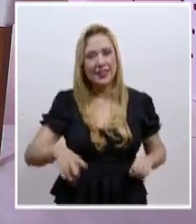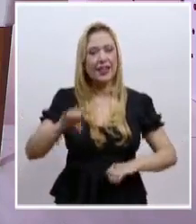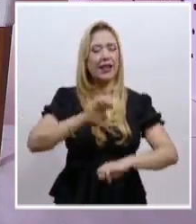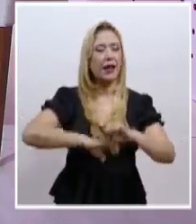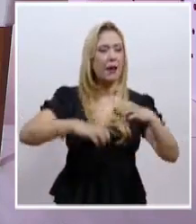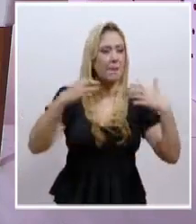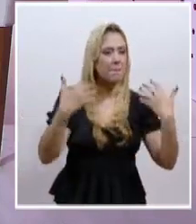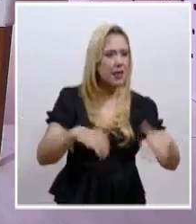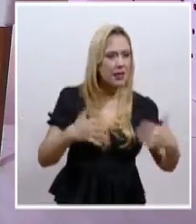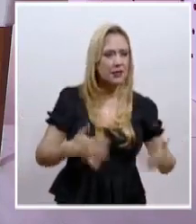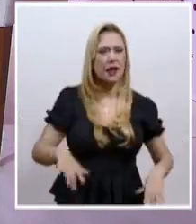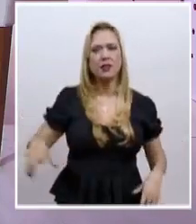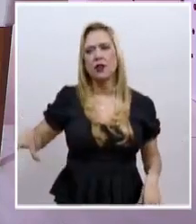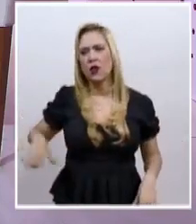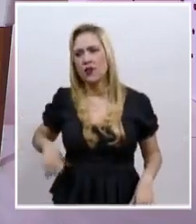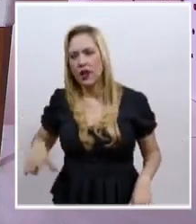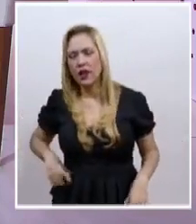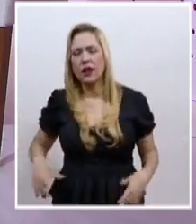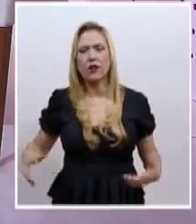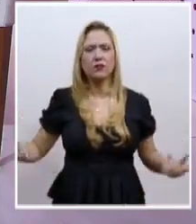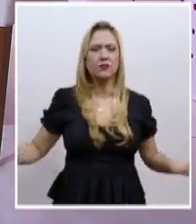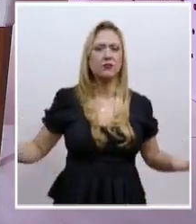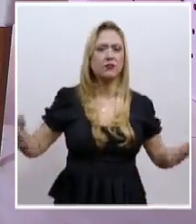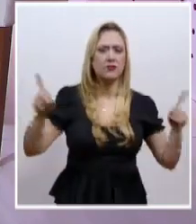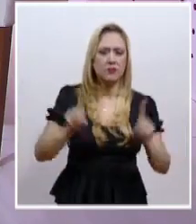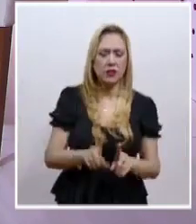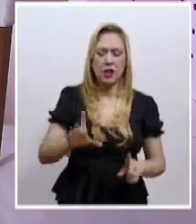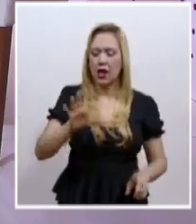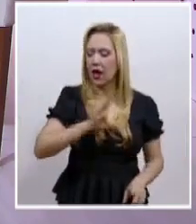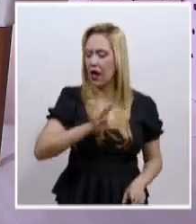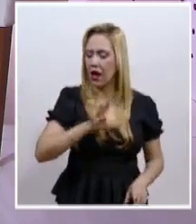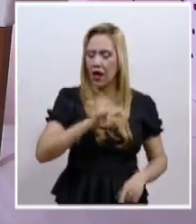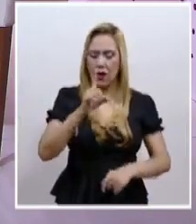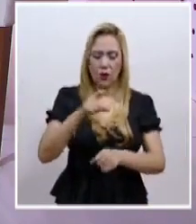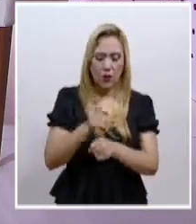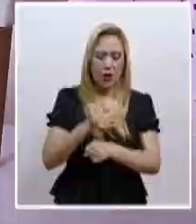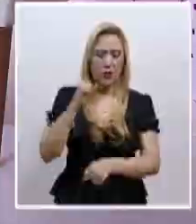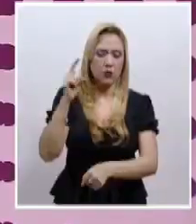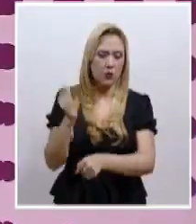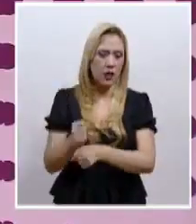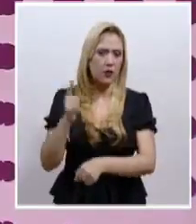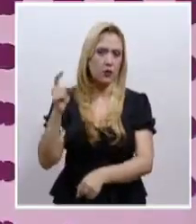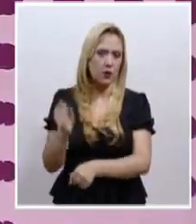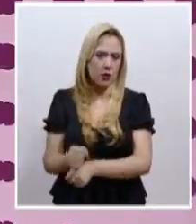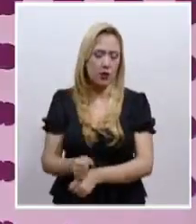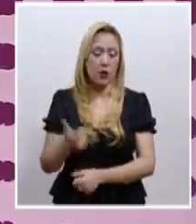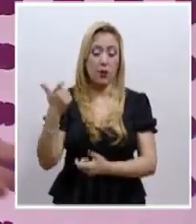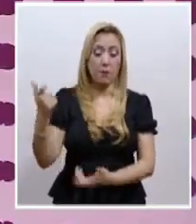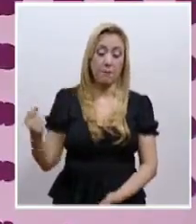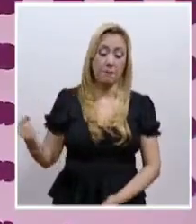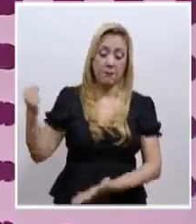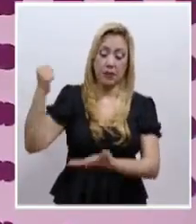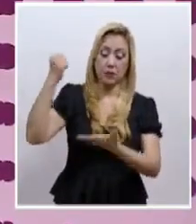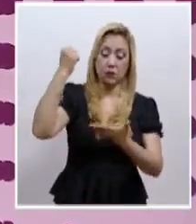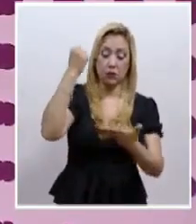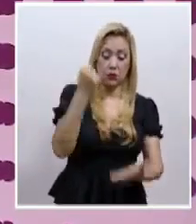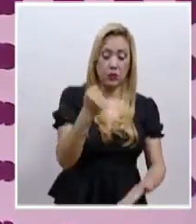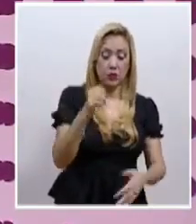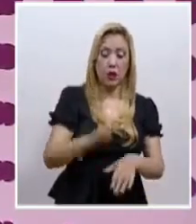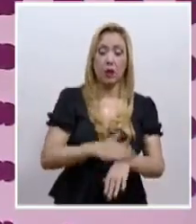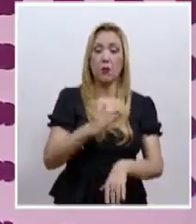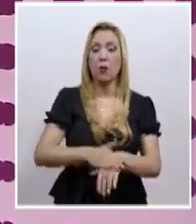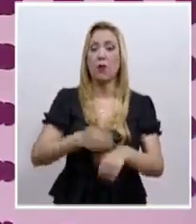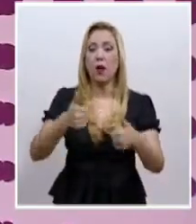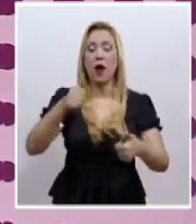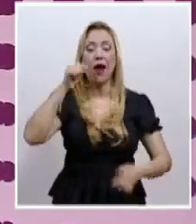personas físicas, etcétera, tenemos nuestros resultados año con año calendario. Y el presupuesto que está por